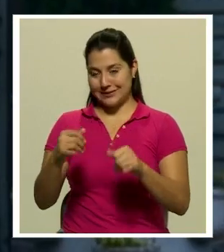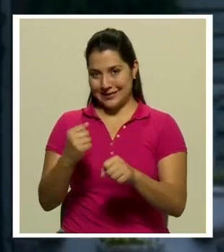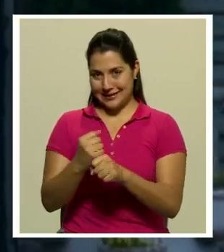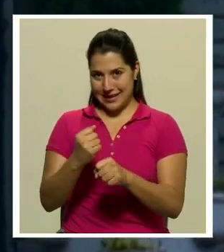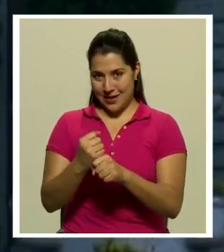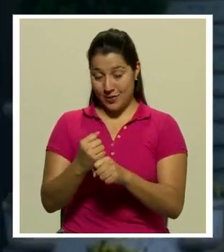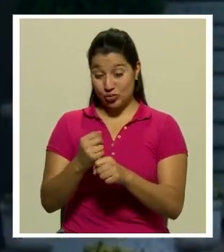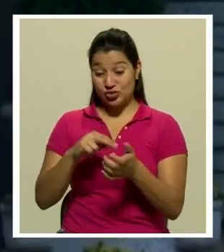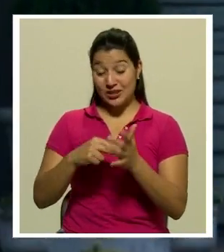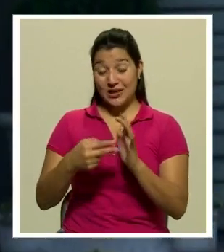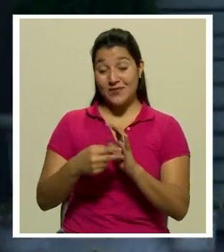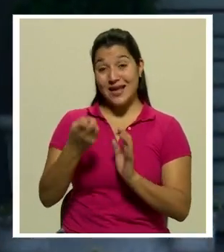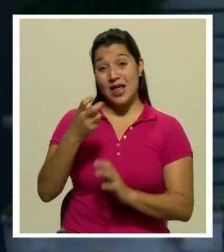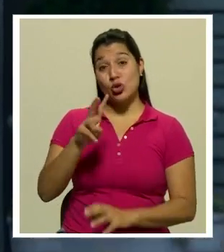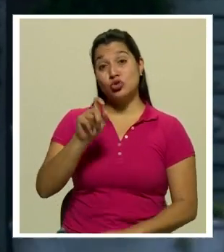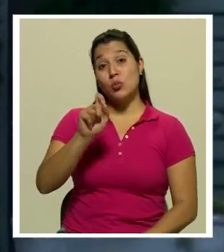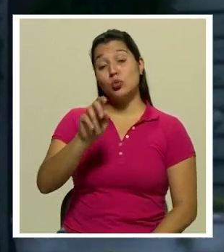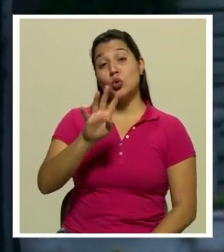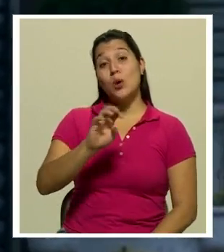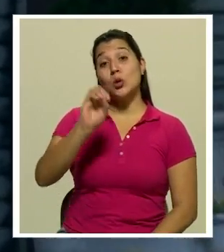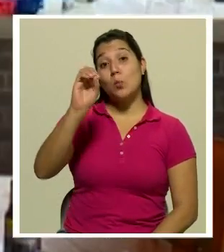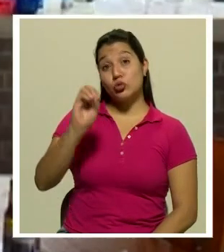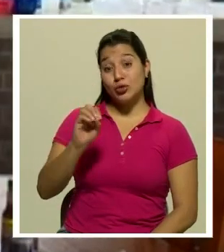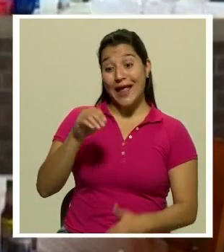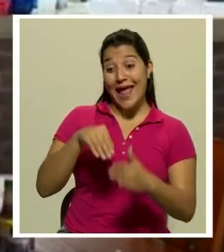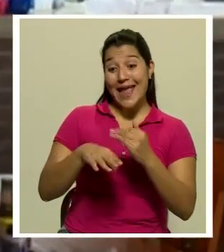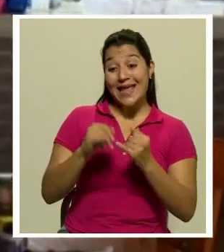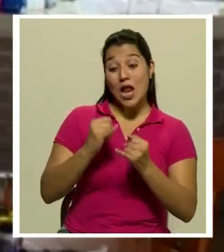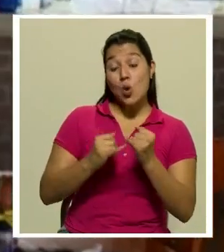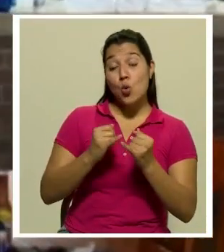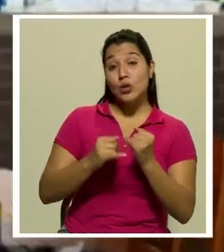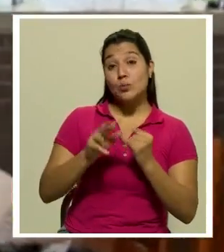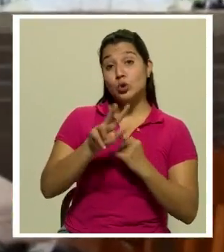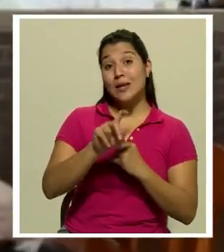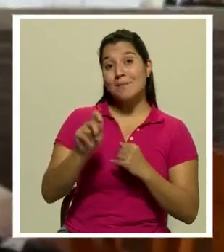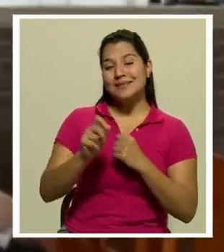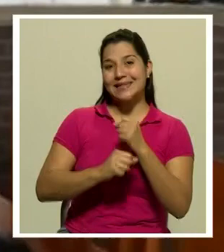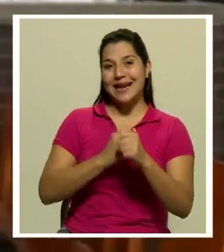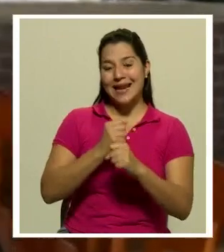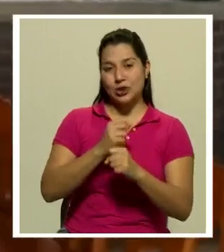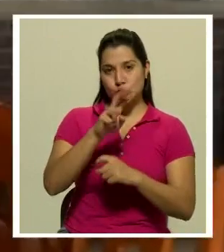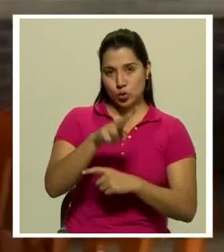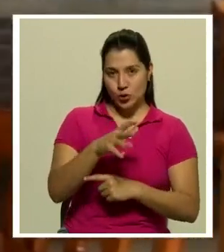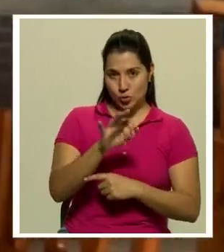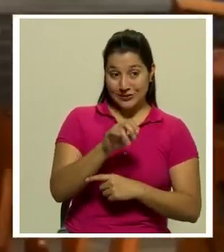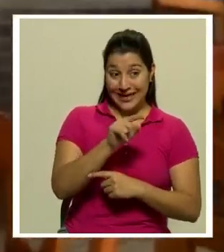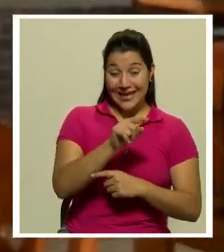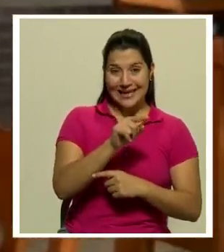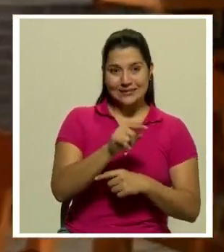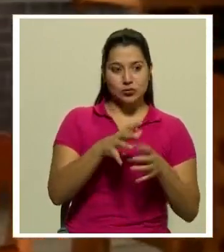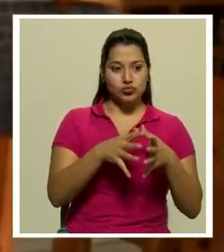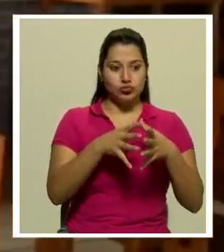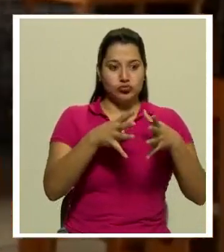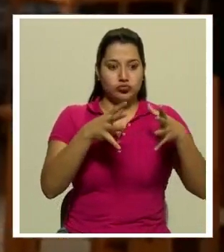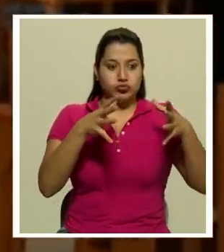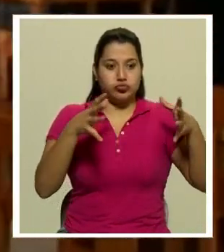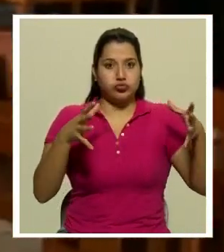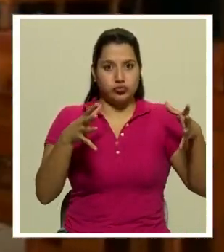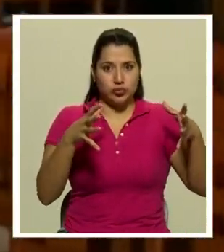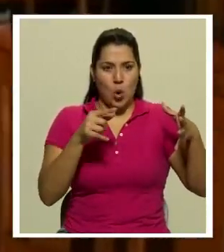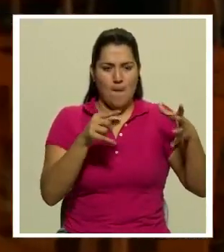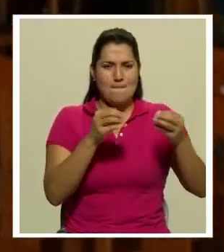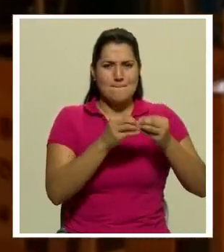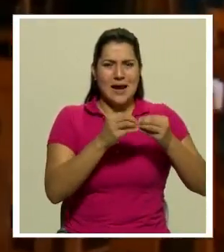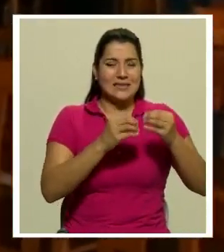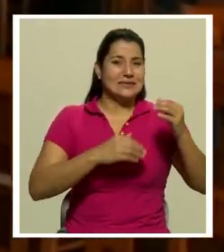de 12,4% en el último trimestre del 2019, siendo de los niveles más altos en la última década. Así